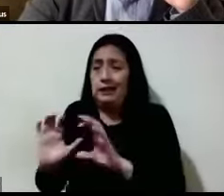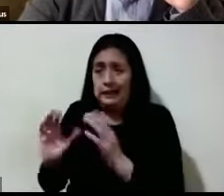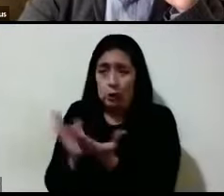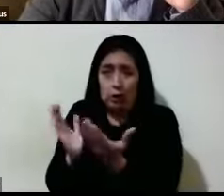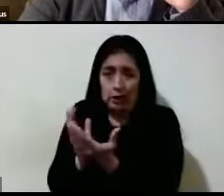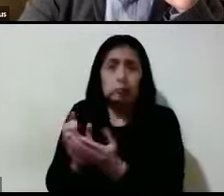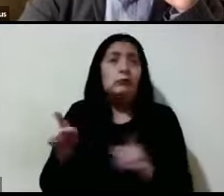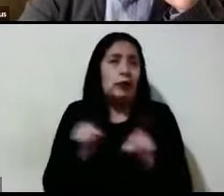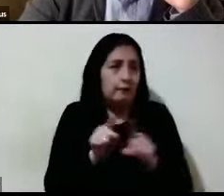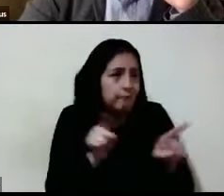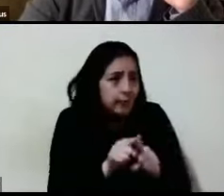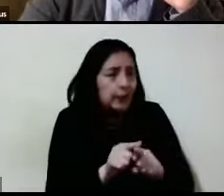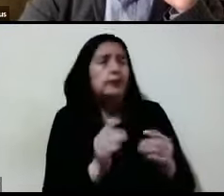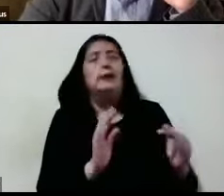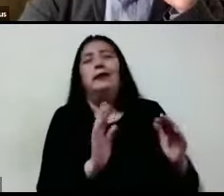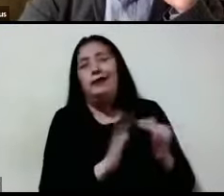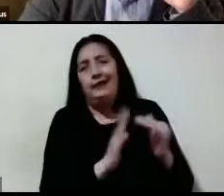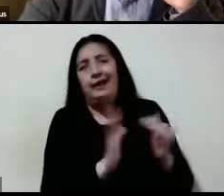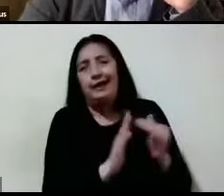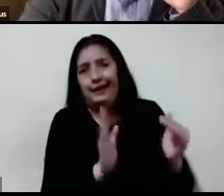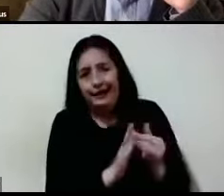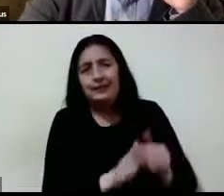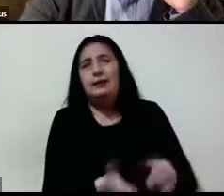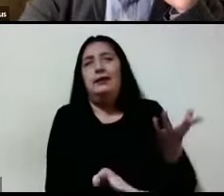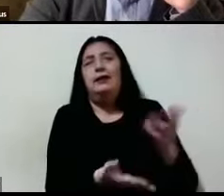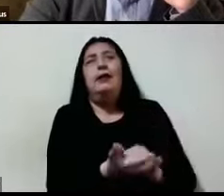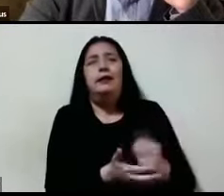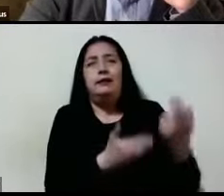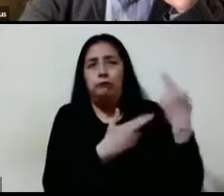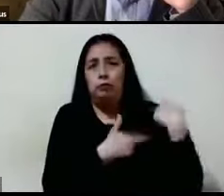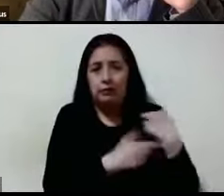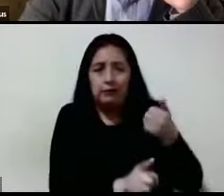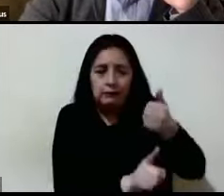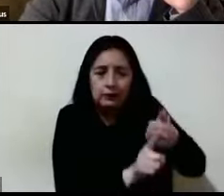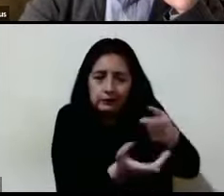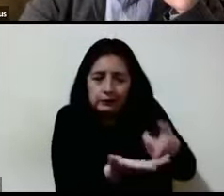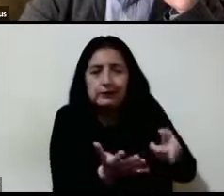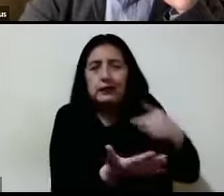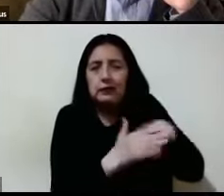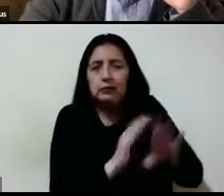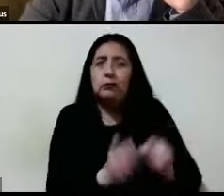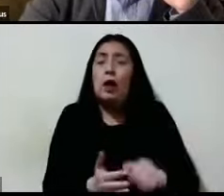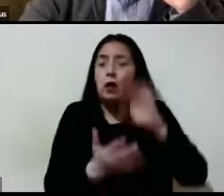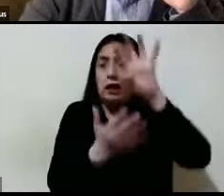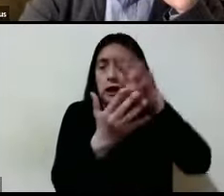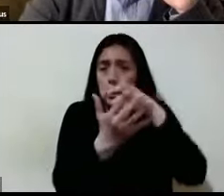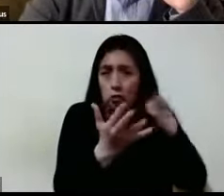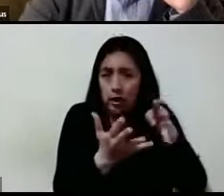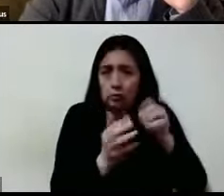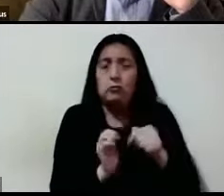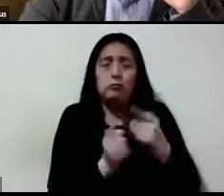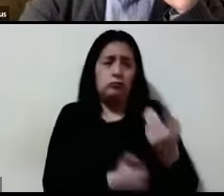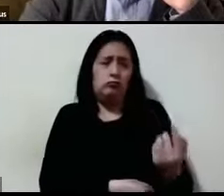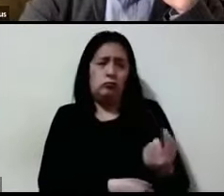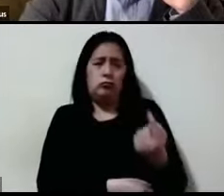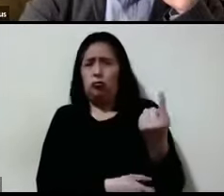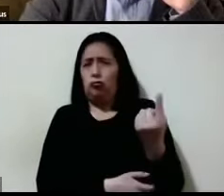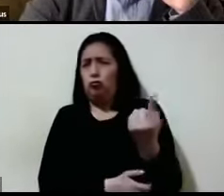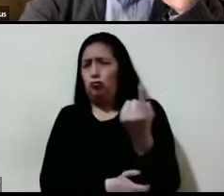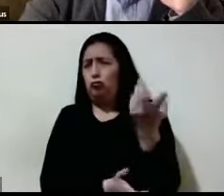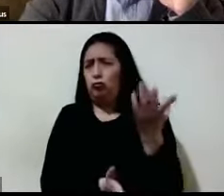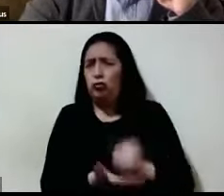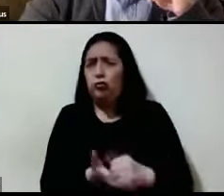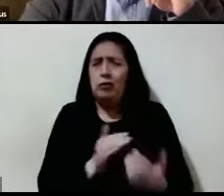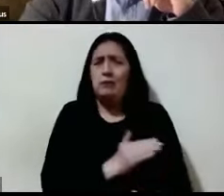en la casa, concretamente en tareas específicas, ¿no? Y en el tema, por ejemplo, del horario, el horario no solamente se remite a lo que sucede